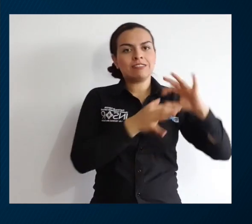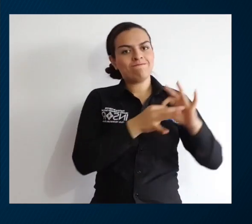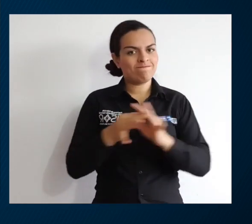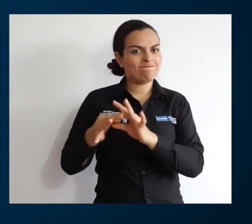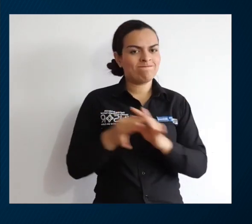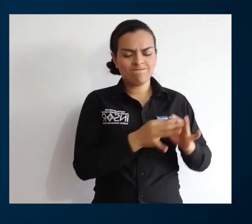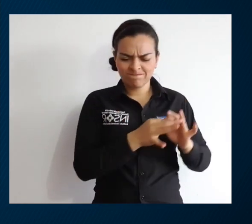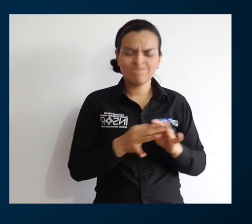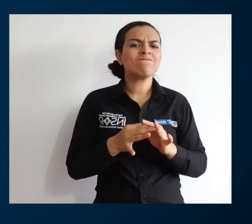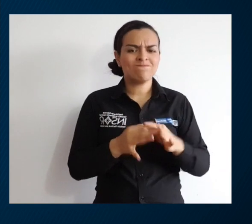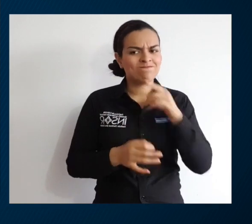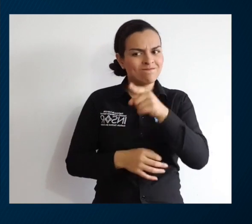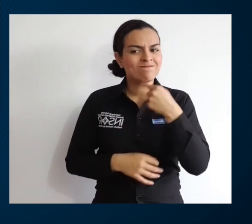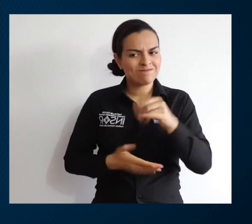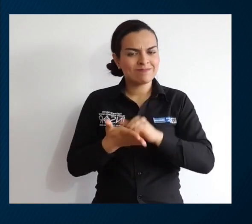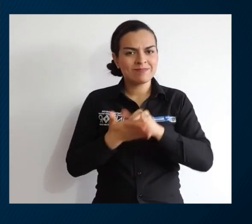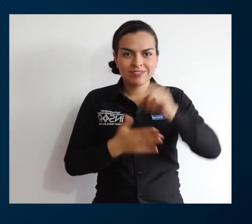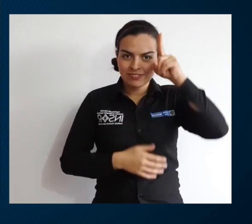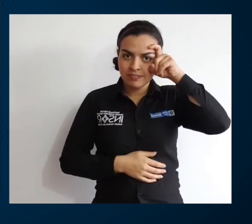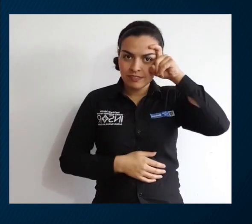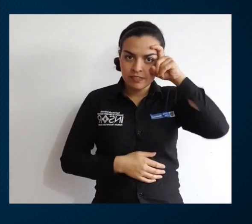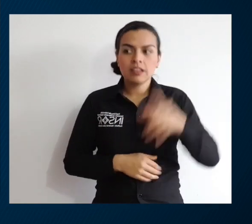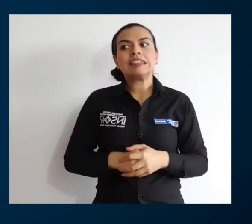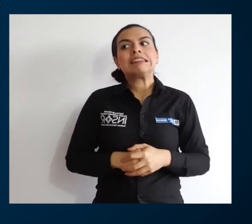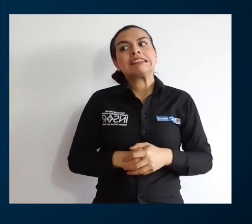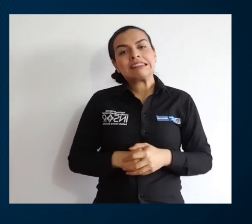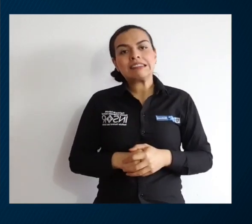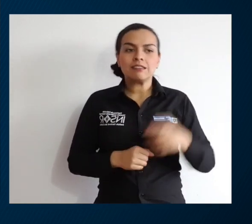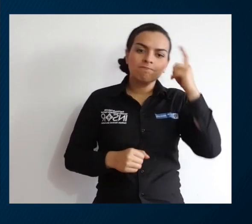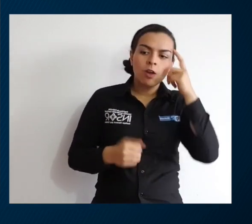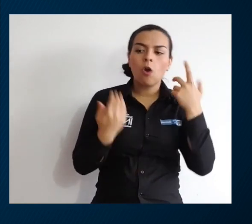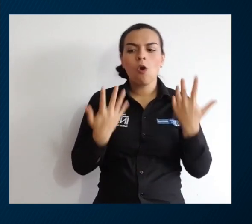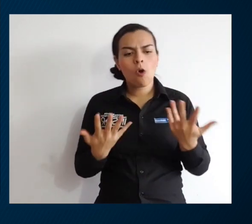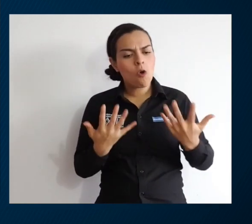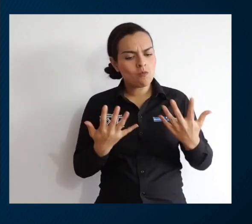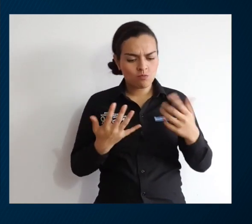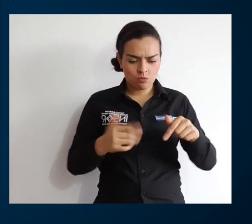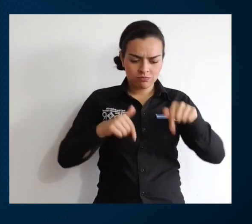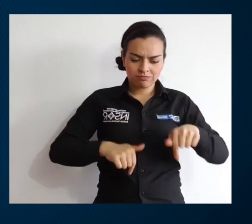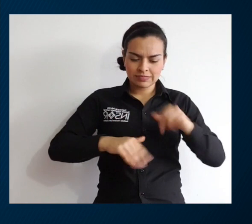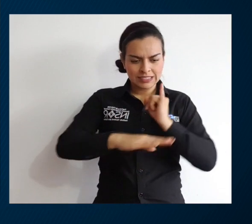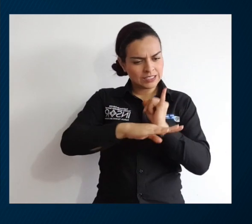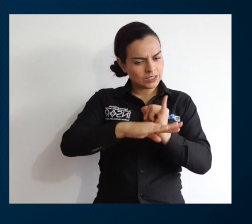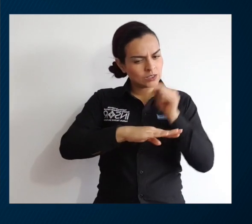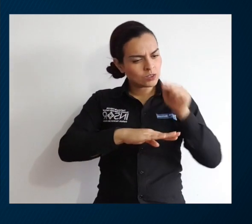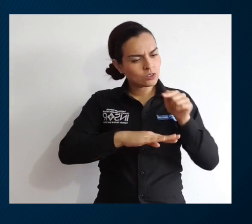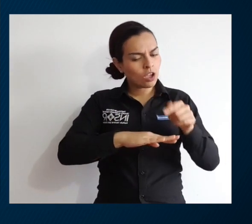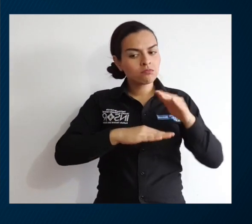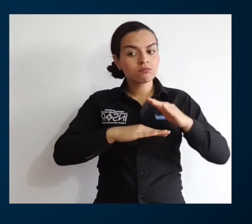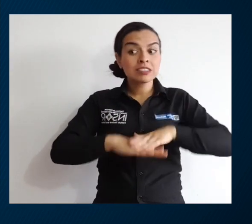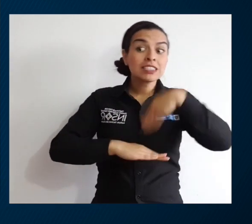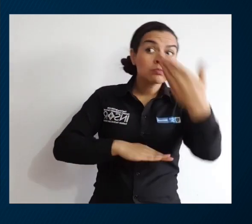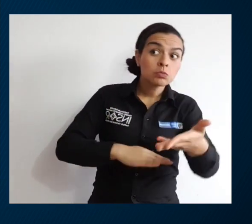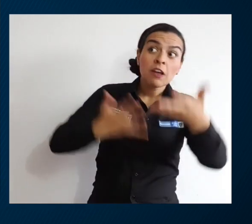los aprendizajes para nuestros estudiantes. Y el reto que nos queda, a posteriori muy de la mano de lo que estaba exponiendo Natalia, pues es pensarnos qué va a